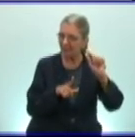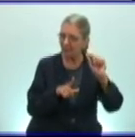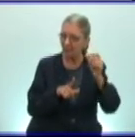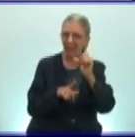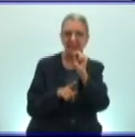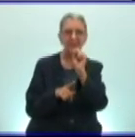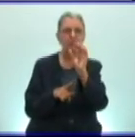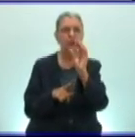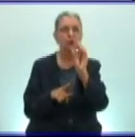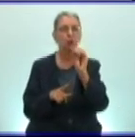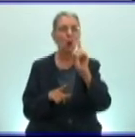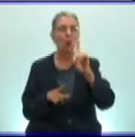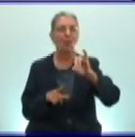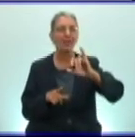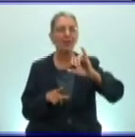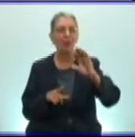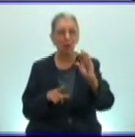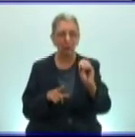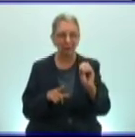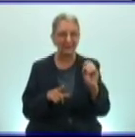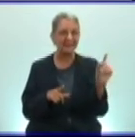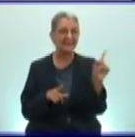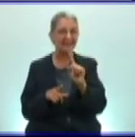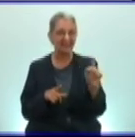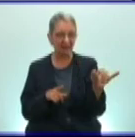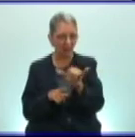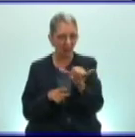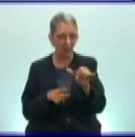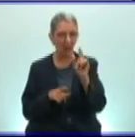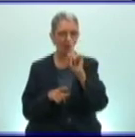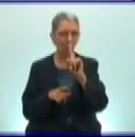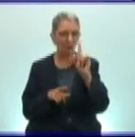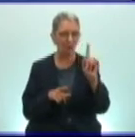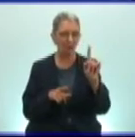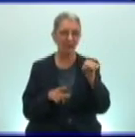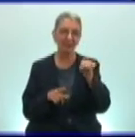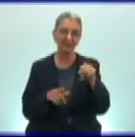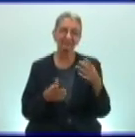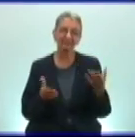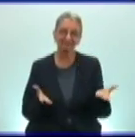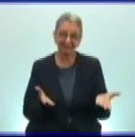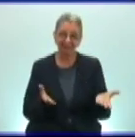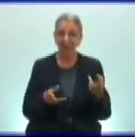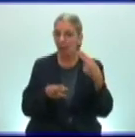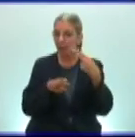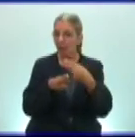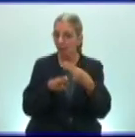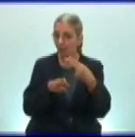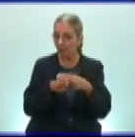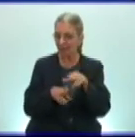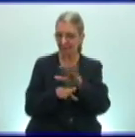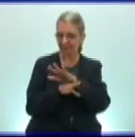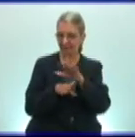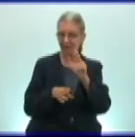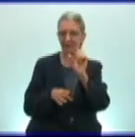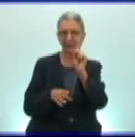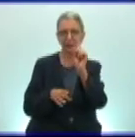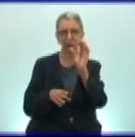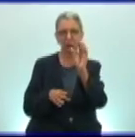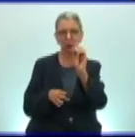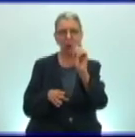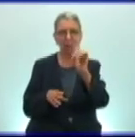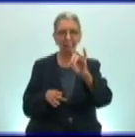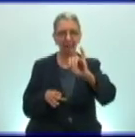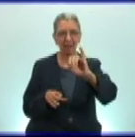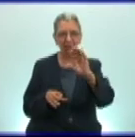el que tiene Z igual 11. Por tanto, ya podemos poner el nombre del